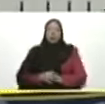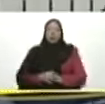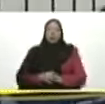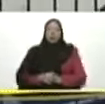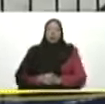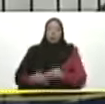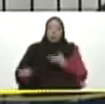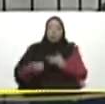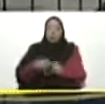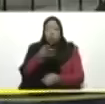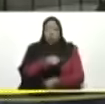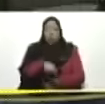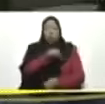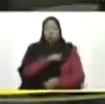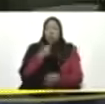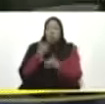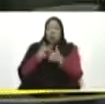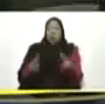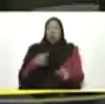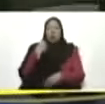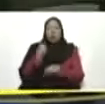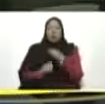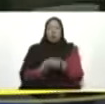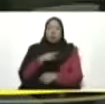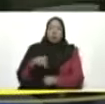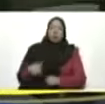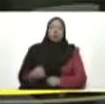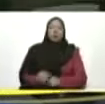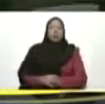contra el Imperio Español se libró en nuestra tierra.